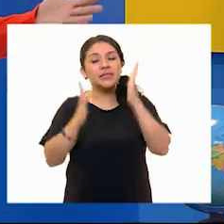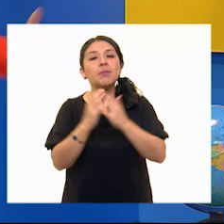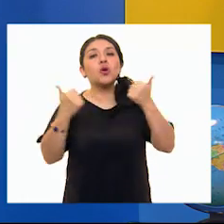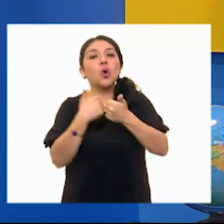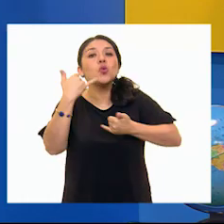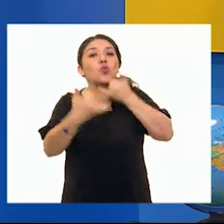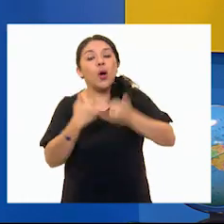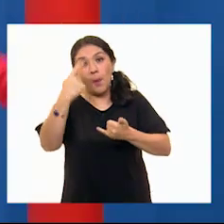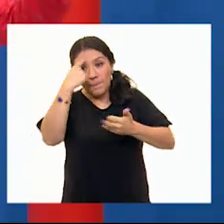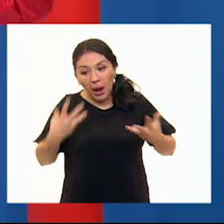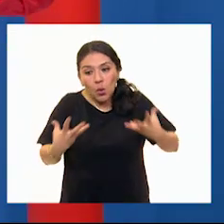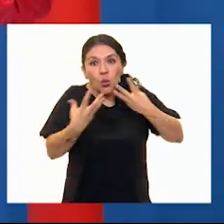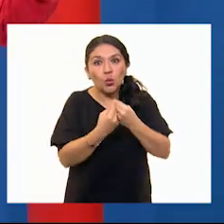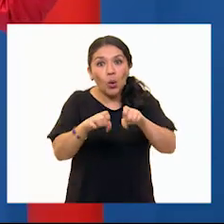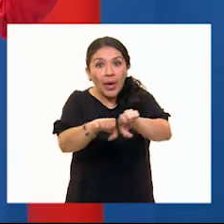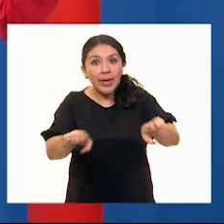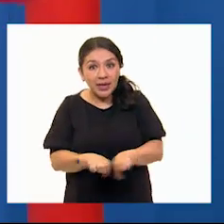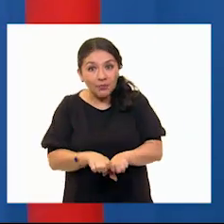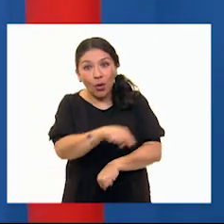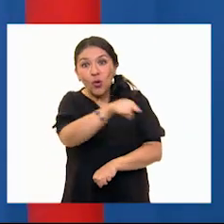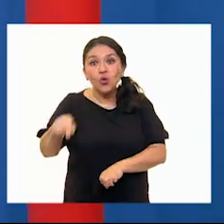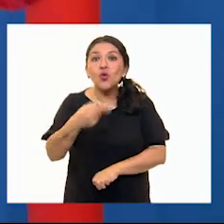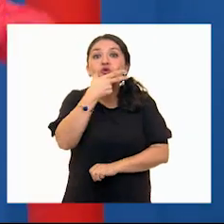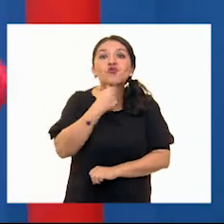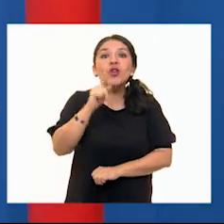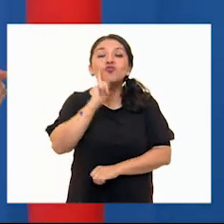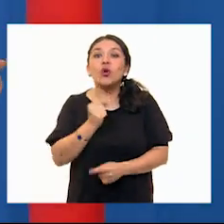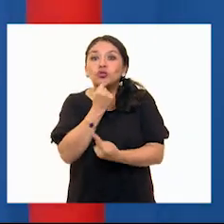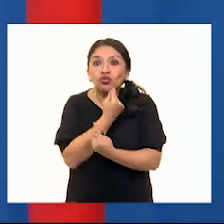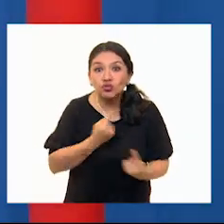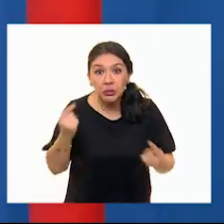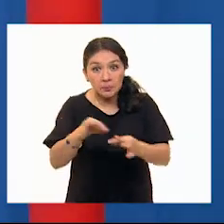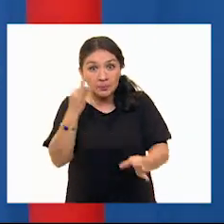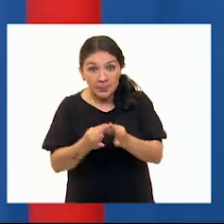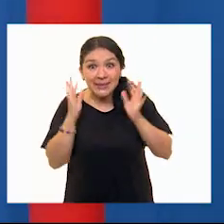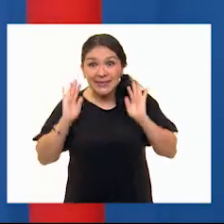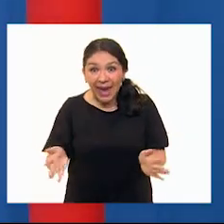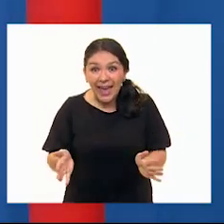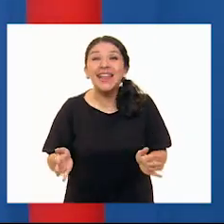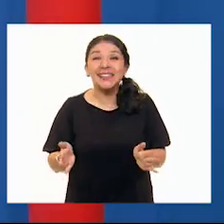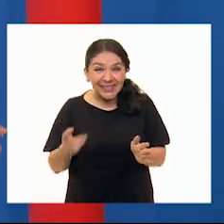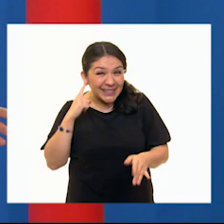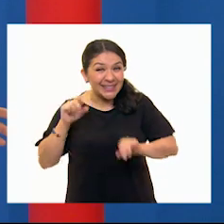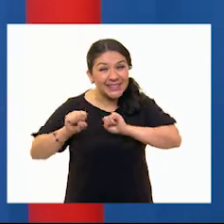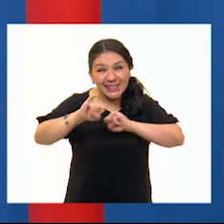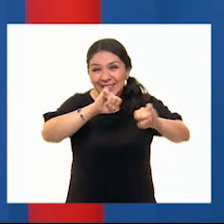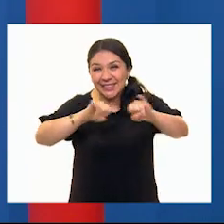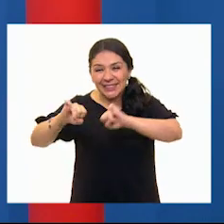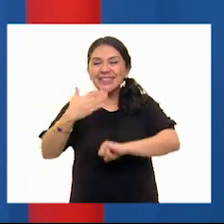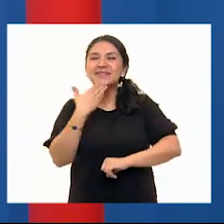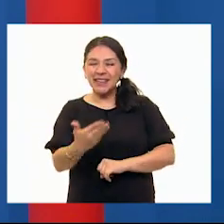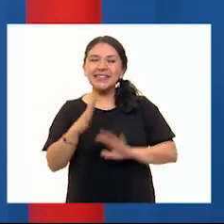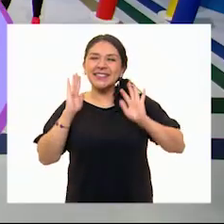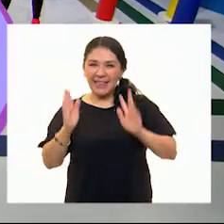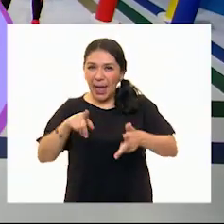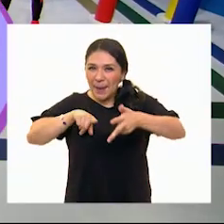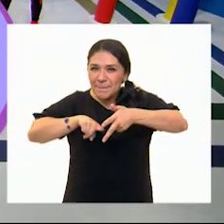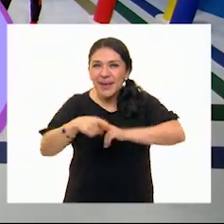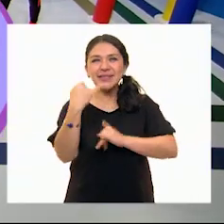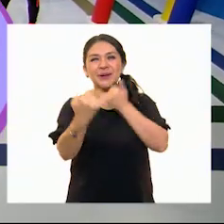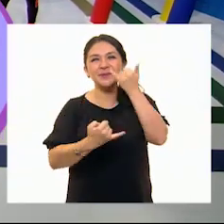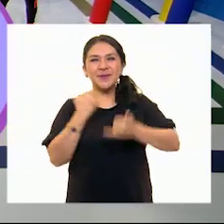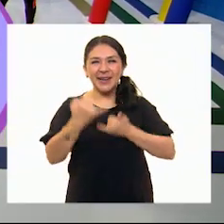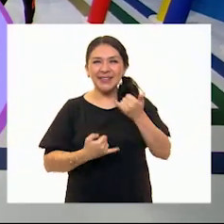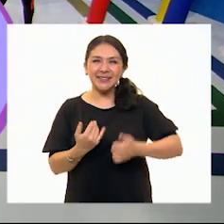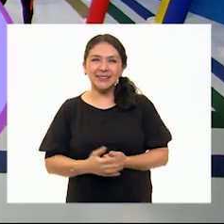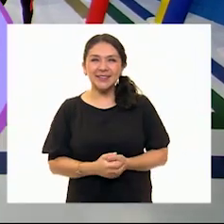cooperativos. ¡Ajá! Niñas y niños, ¿tenemos todo listo? ¡Sí! Bueno, pues... ¡A jugar!